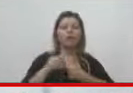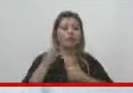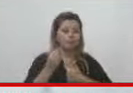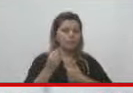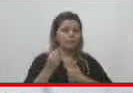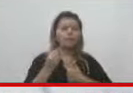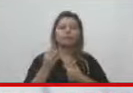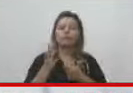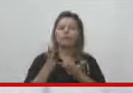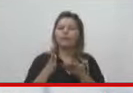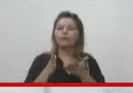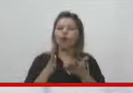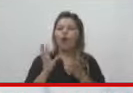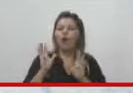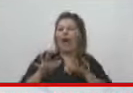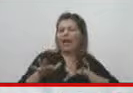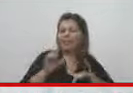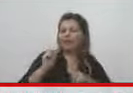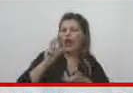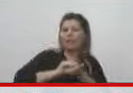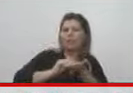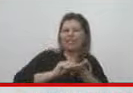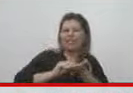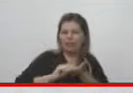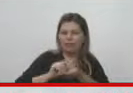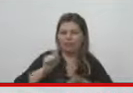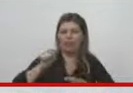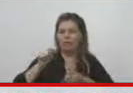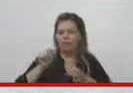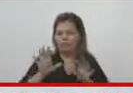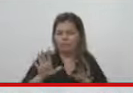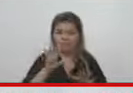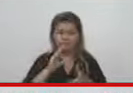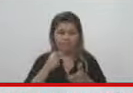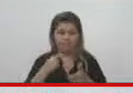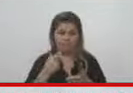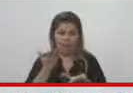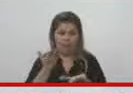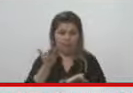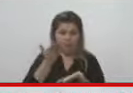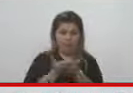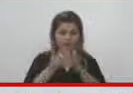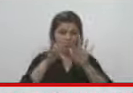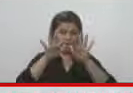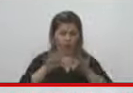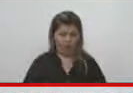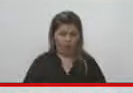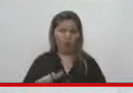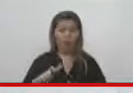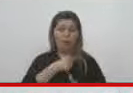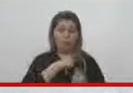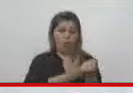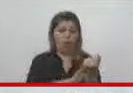acto administrativo en sí. Acá hay un pedido de informe que fue respondido por el Ejecutivo